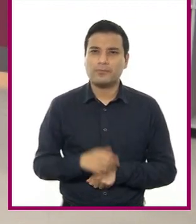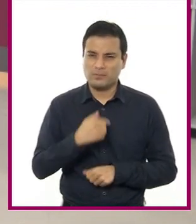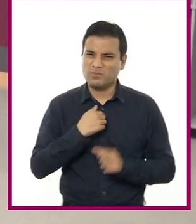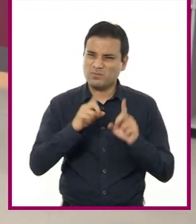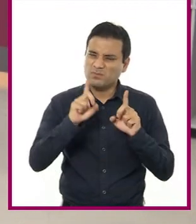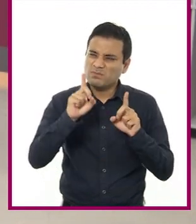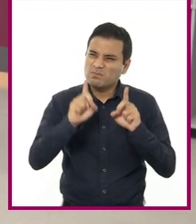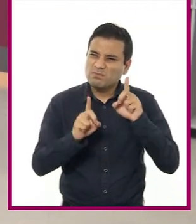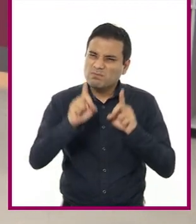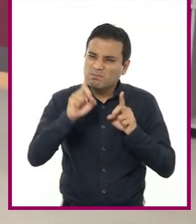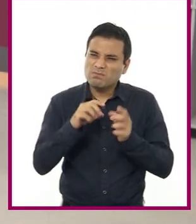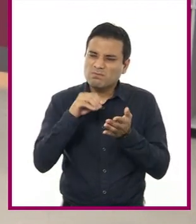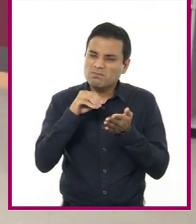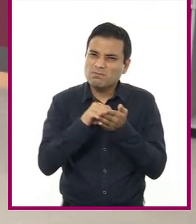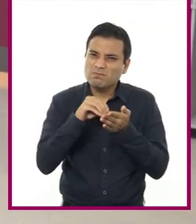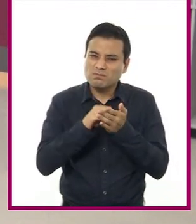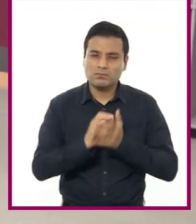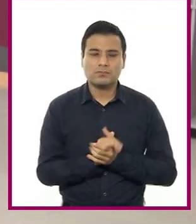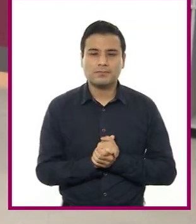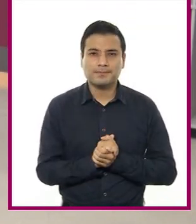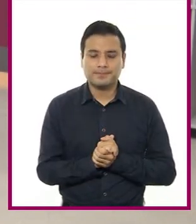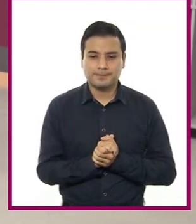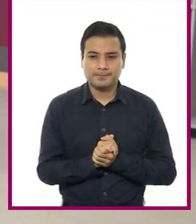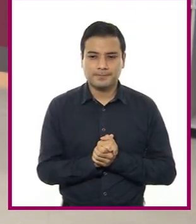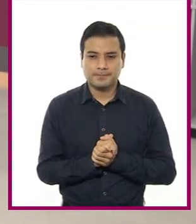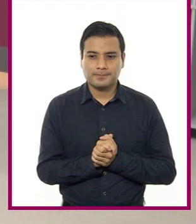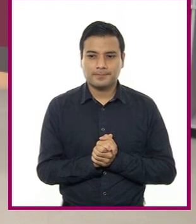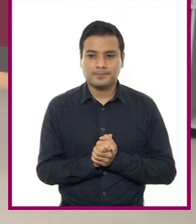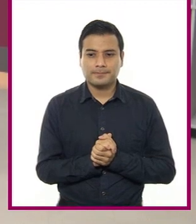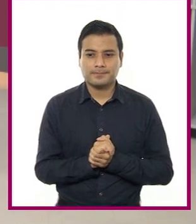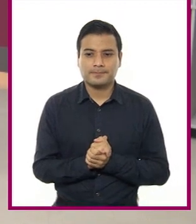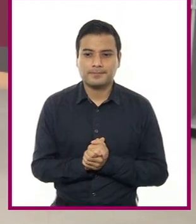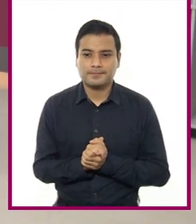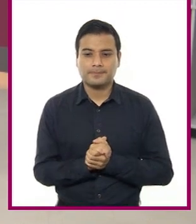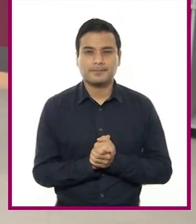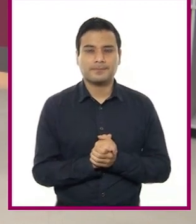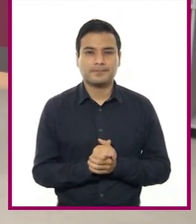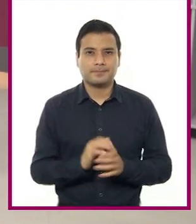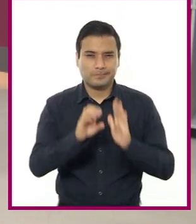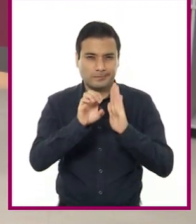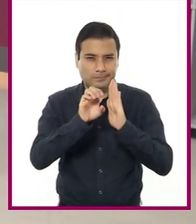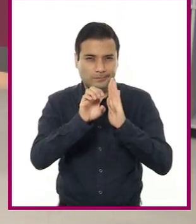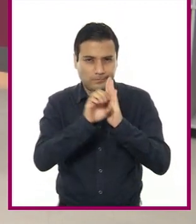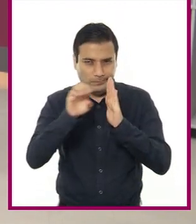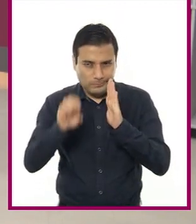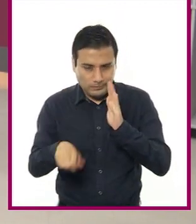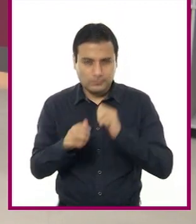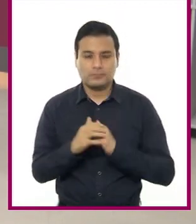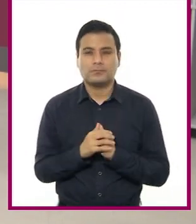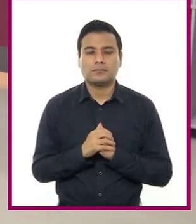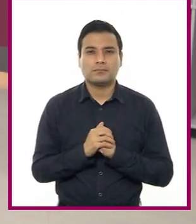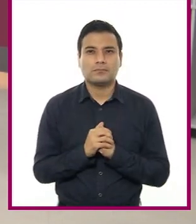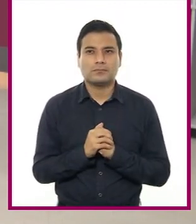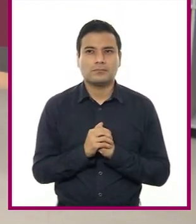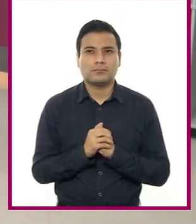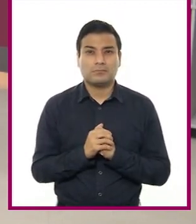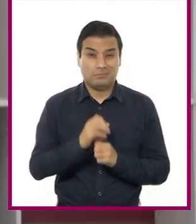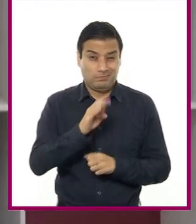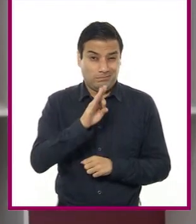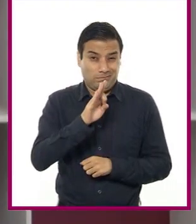inquietud más acerca del tema. ¿Pueden presentarse situaciones que afecten la legitimidad de la